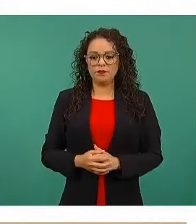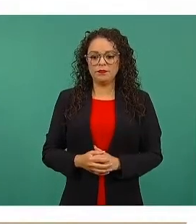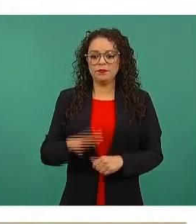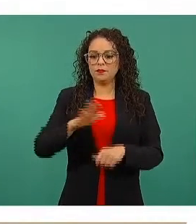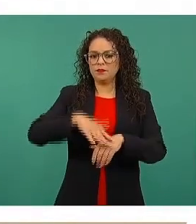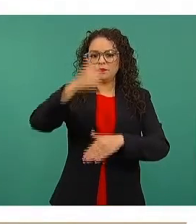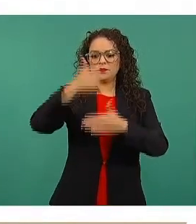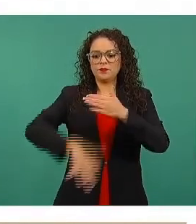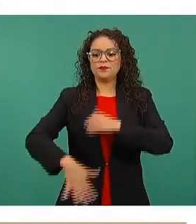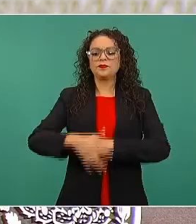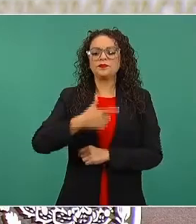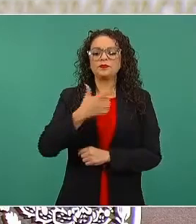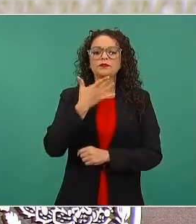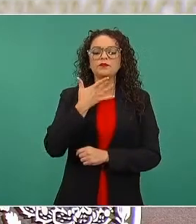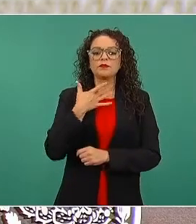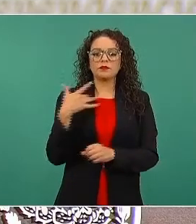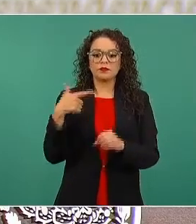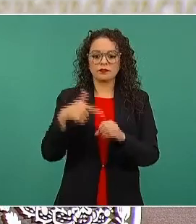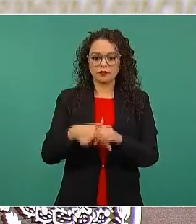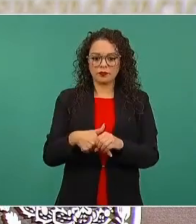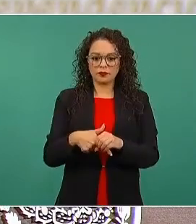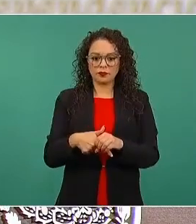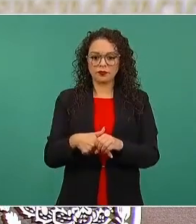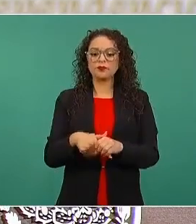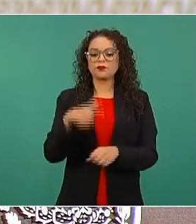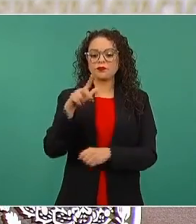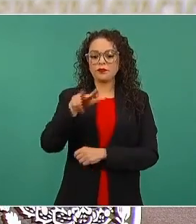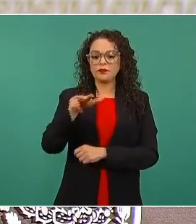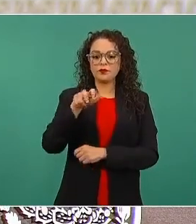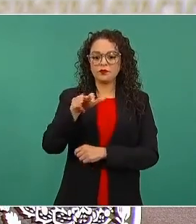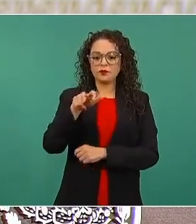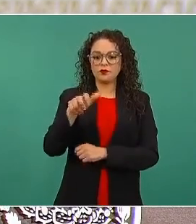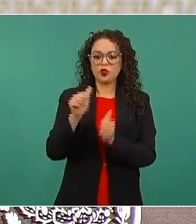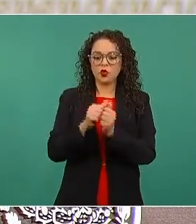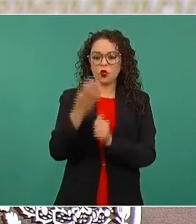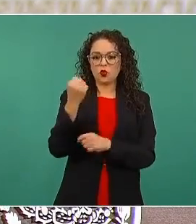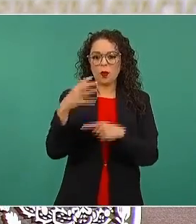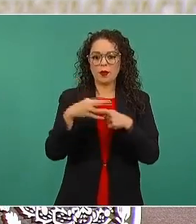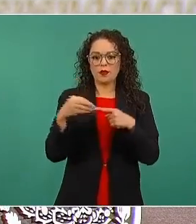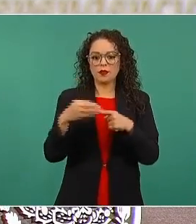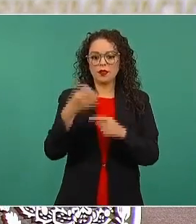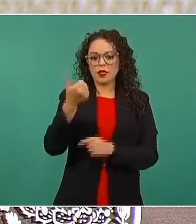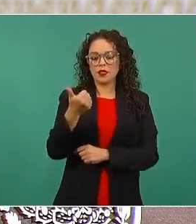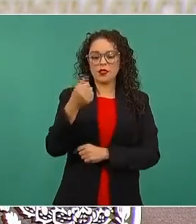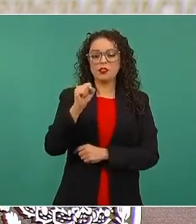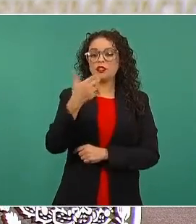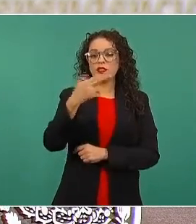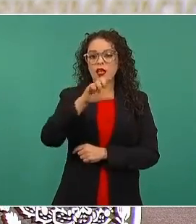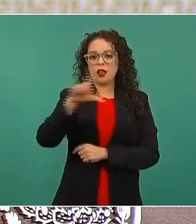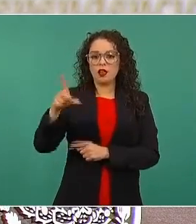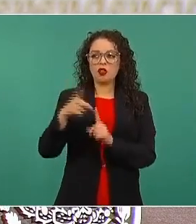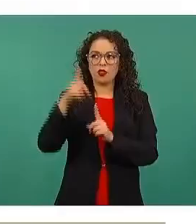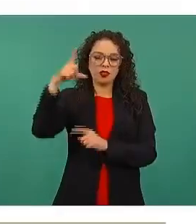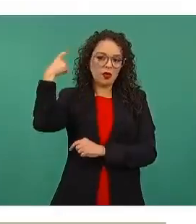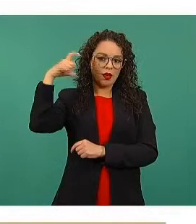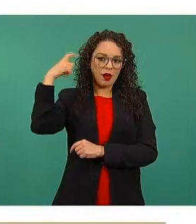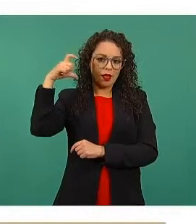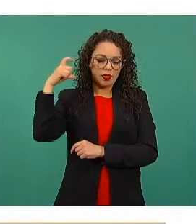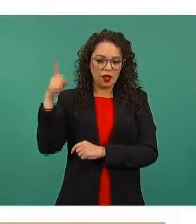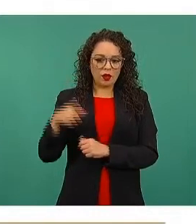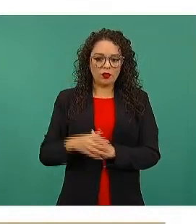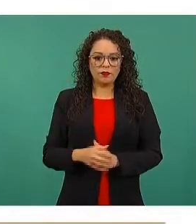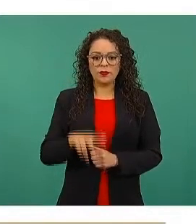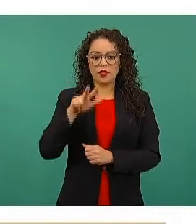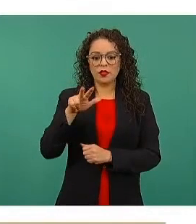más barata, de acuerdo a la app, que no toma en cuenta el margen, 18 pesos con 9 centavos de Shell en Querétaro, y 18 pesos